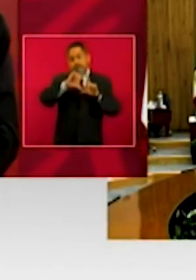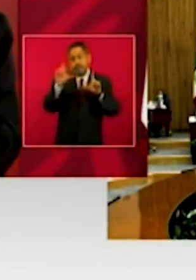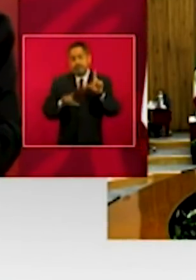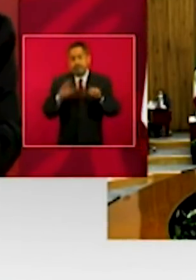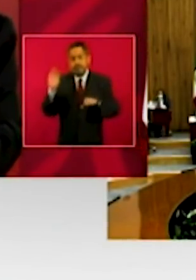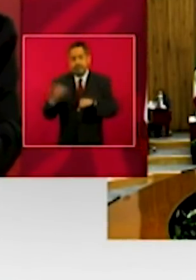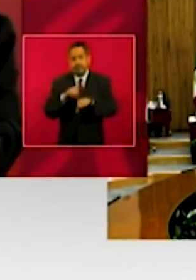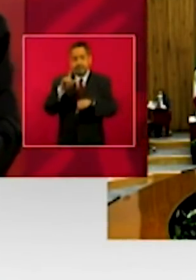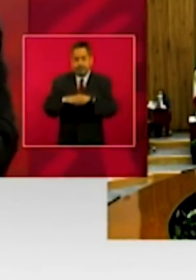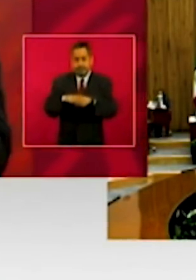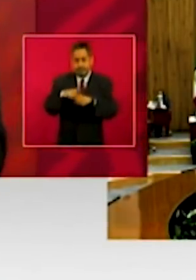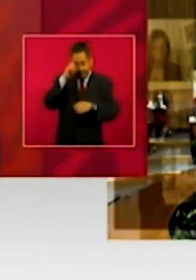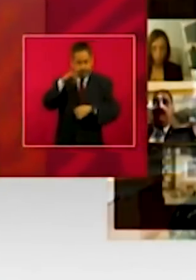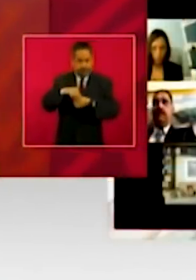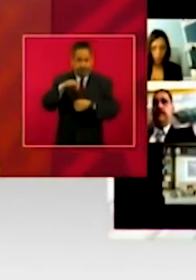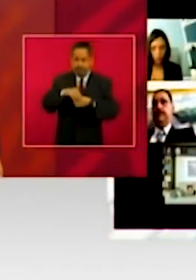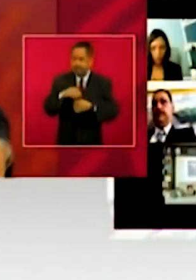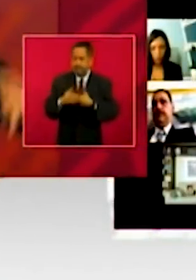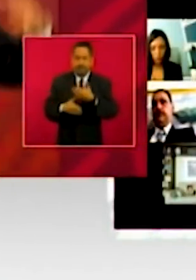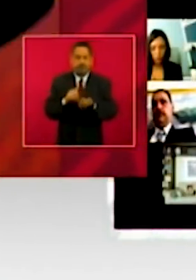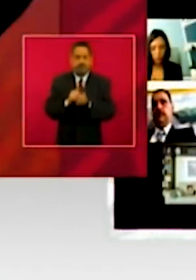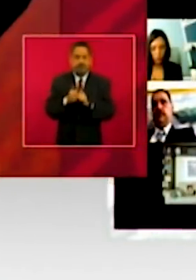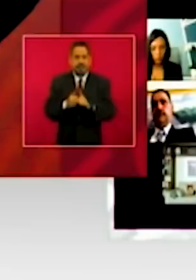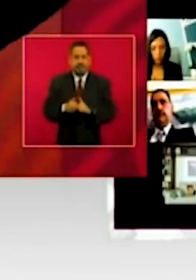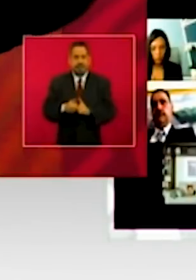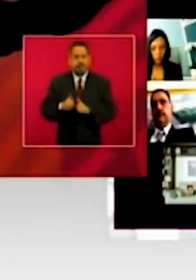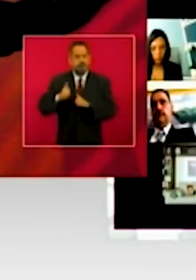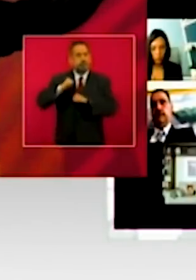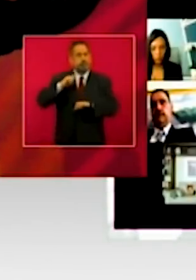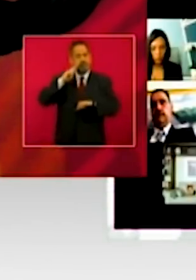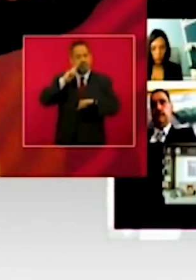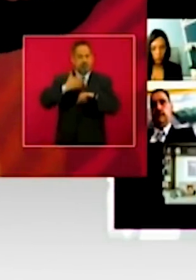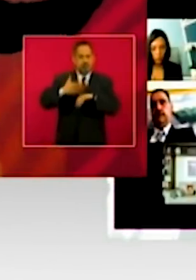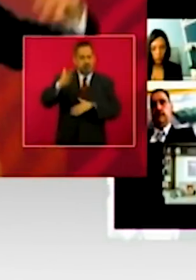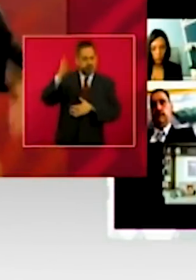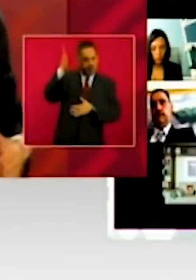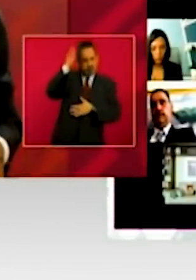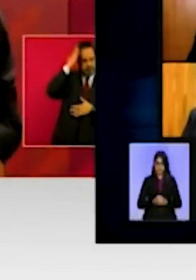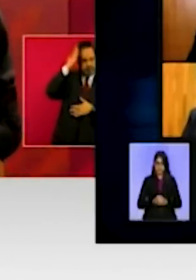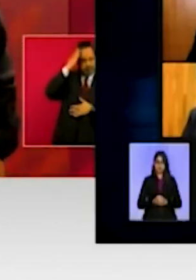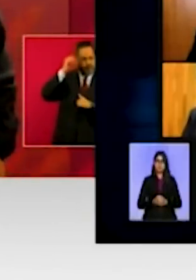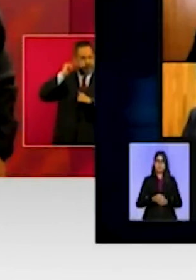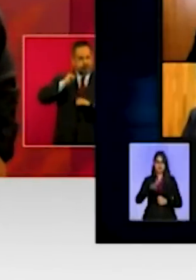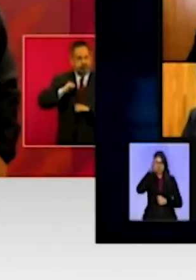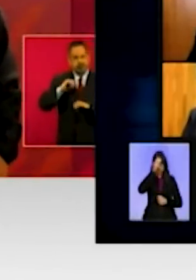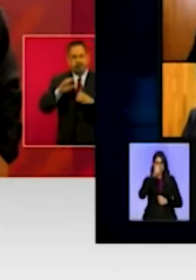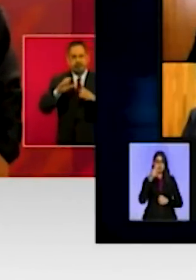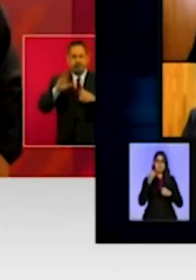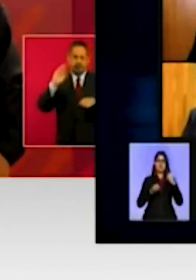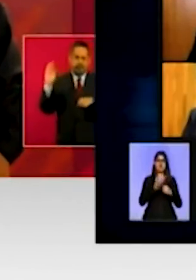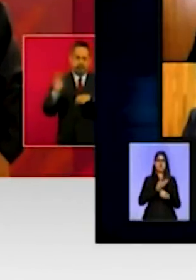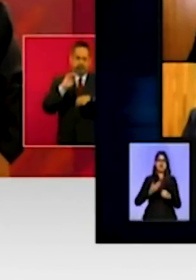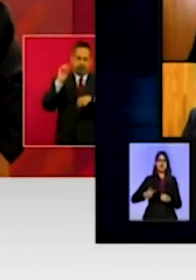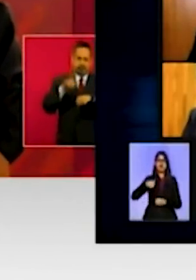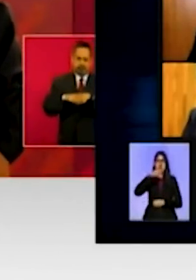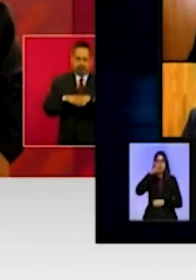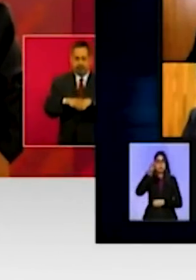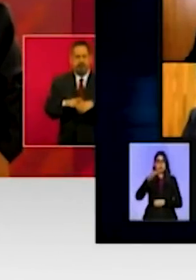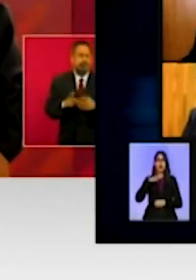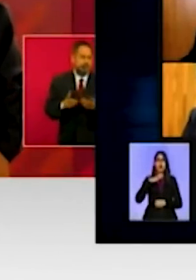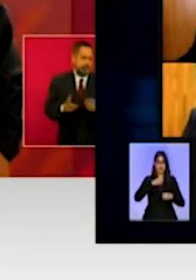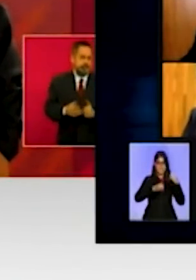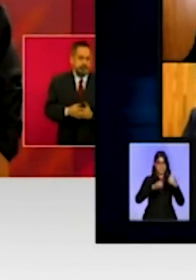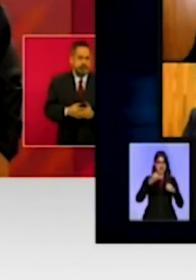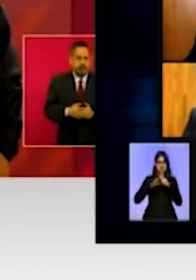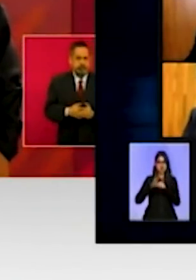VAR. Por eso, el ataque sistemático y el intento de aniquilación del presidente contra